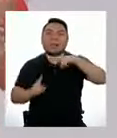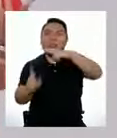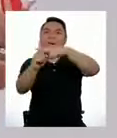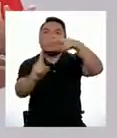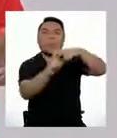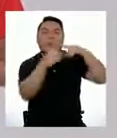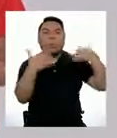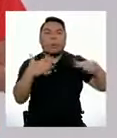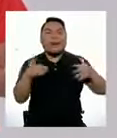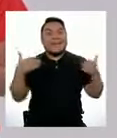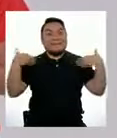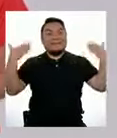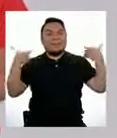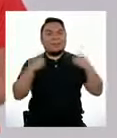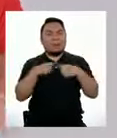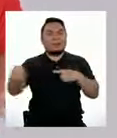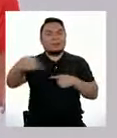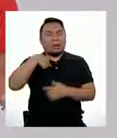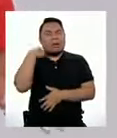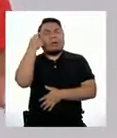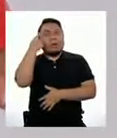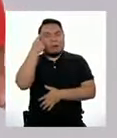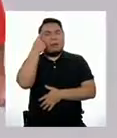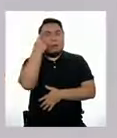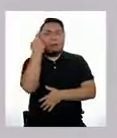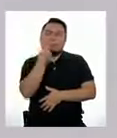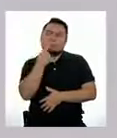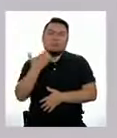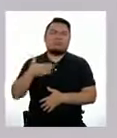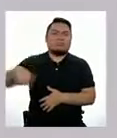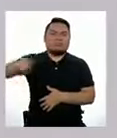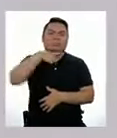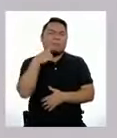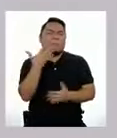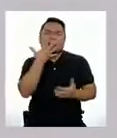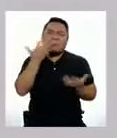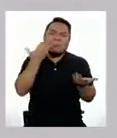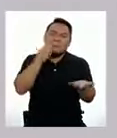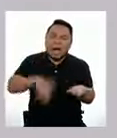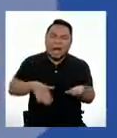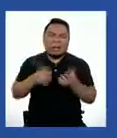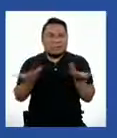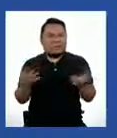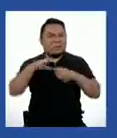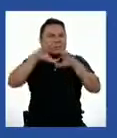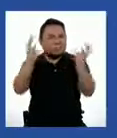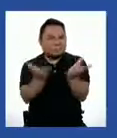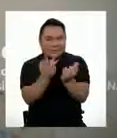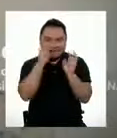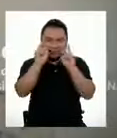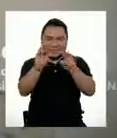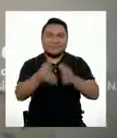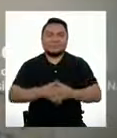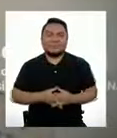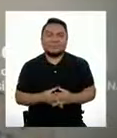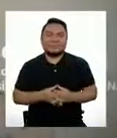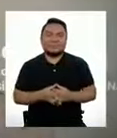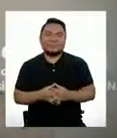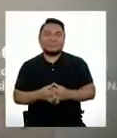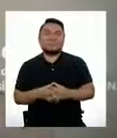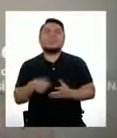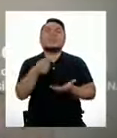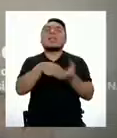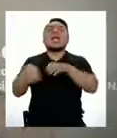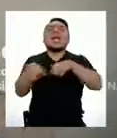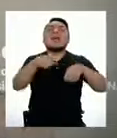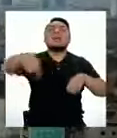hecho reflexionar sobre cómo nos estamos comportando con nuestro medio ambiente. Acompáñenme a ver más sobre esta noticia. ¿Qué harás cuando